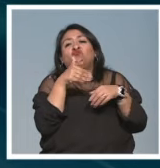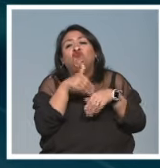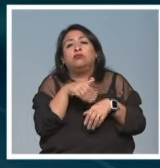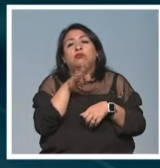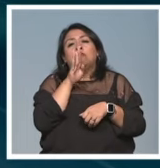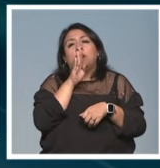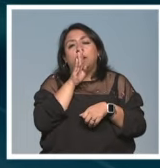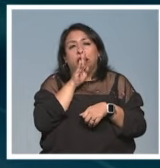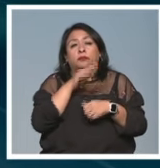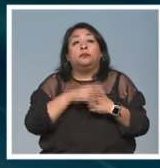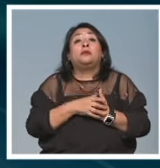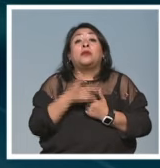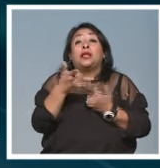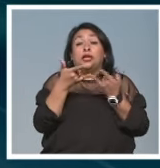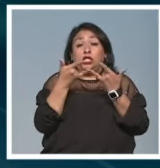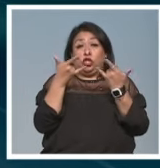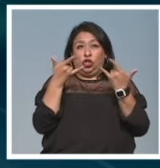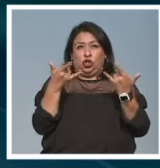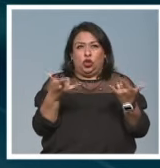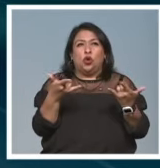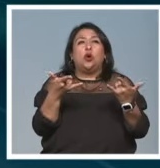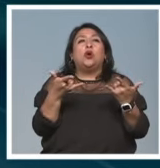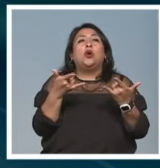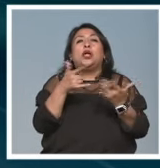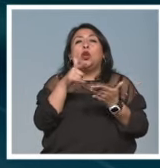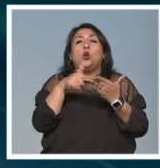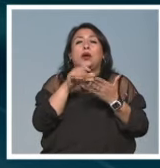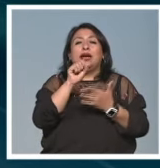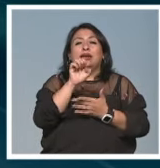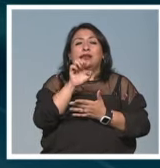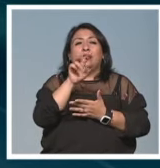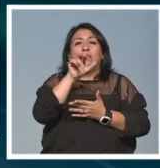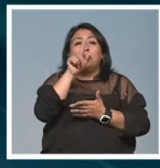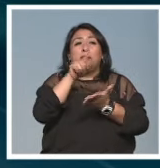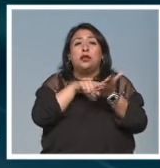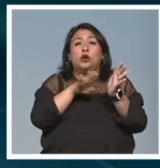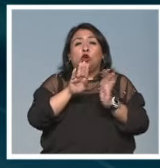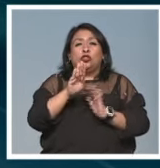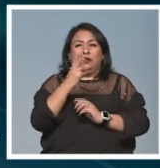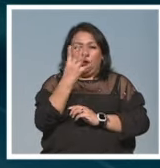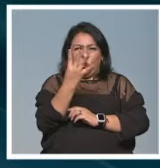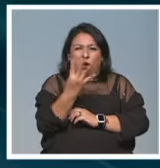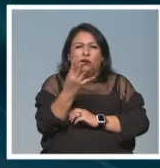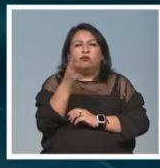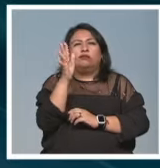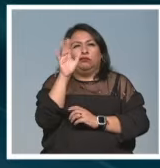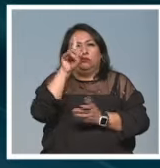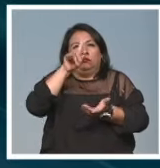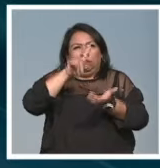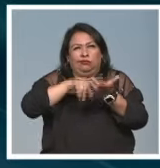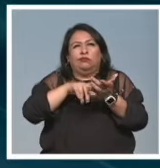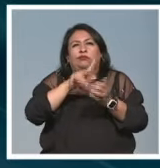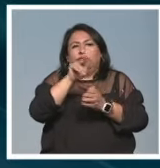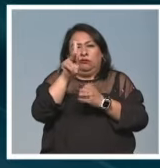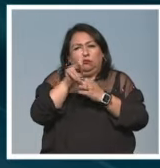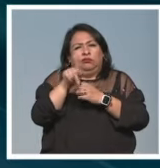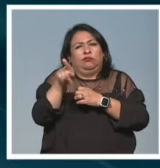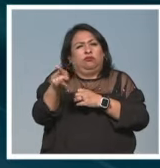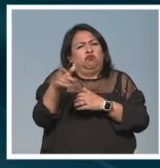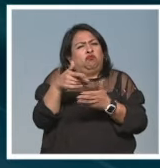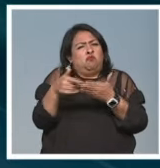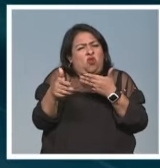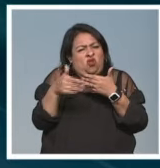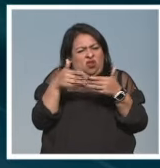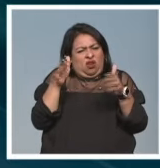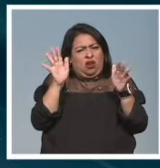la madre. La historia, ubicada en Sevilla en 1984, que a pesar de formar parte de un país que se consideraba moderno